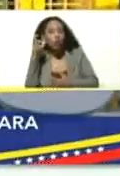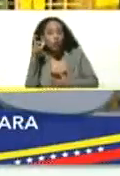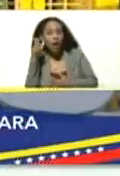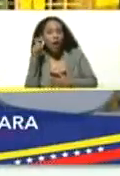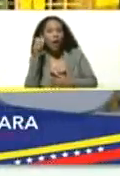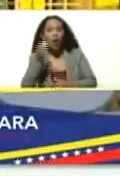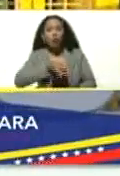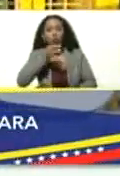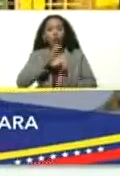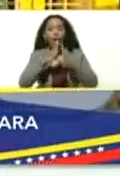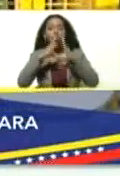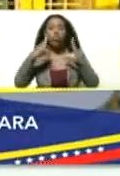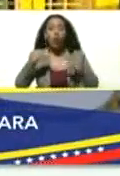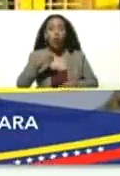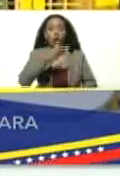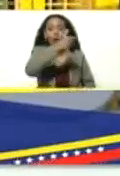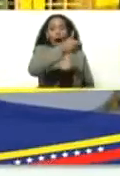a todos.